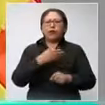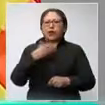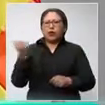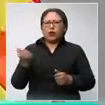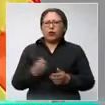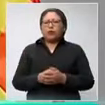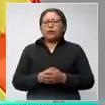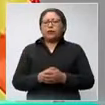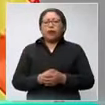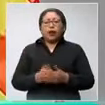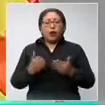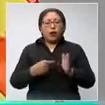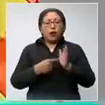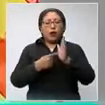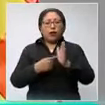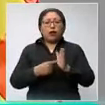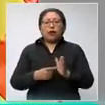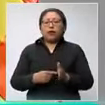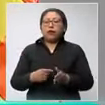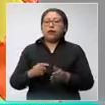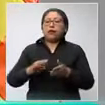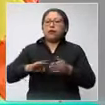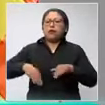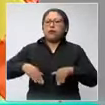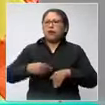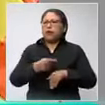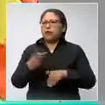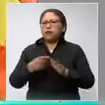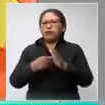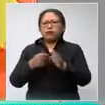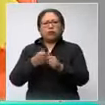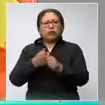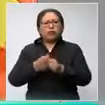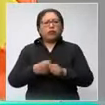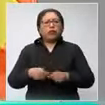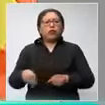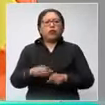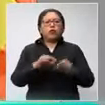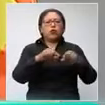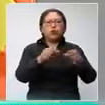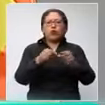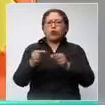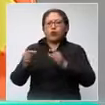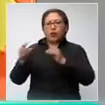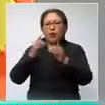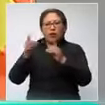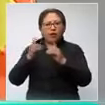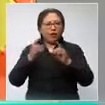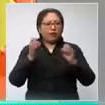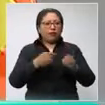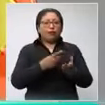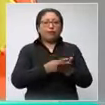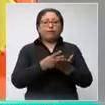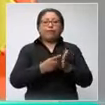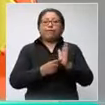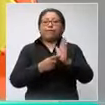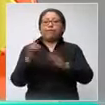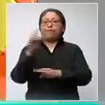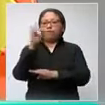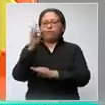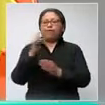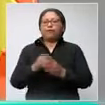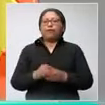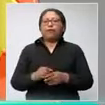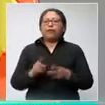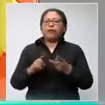reforma constitucional, la cual no descartamos pueda surgir en estas mesas de diálogo y debate que proponemos a nivel nacional. Sobre la